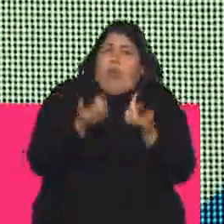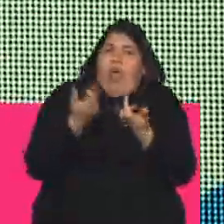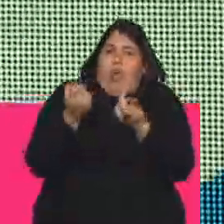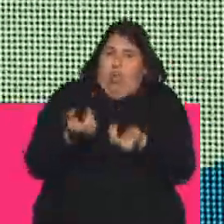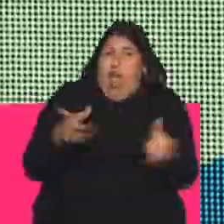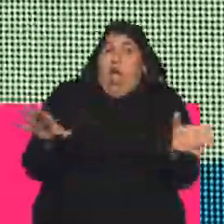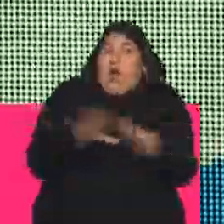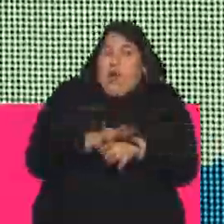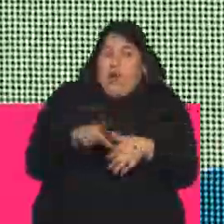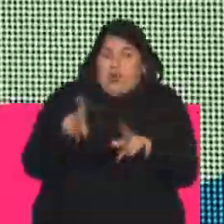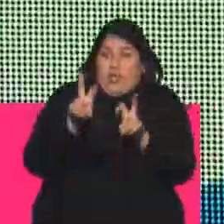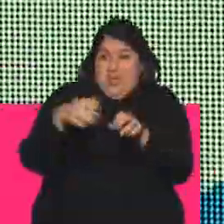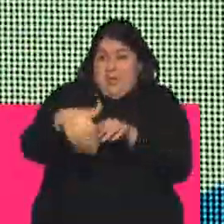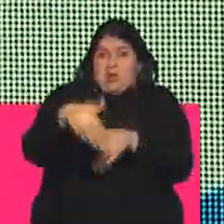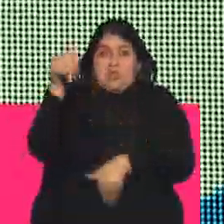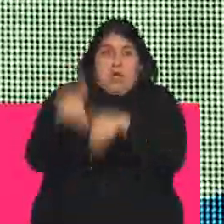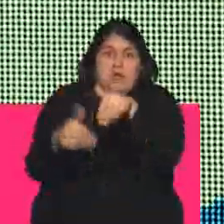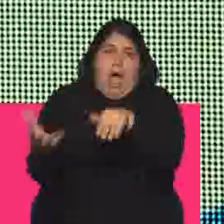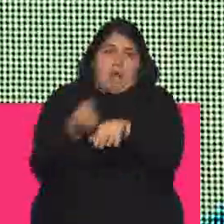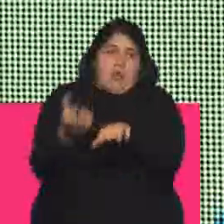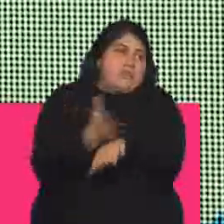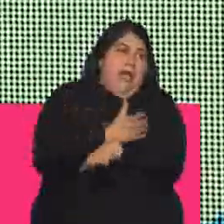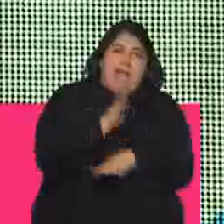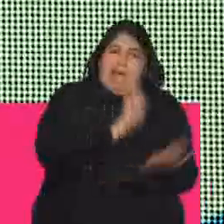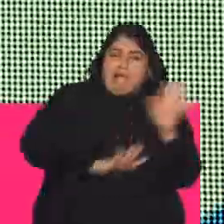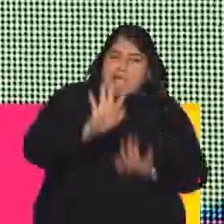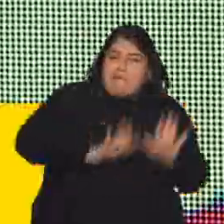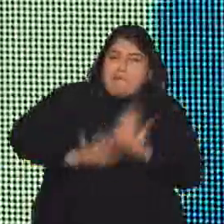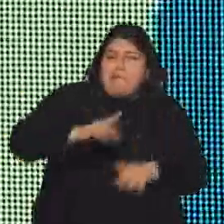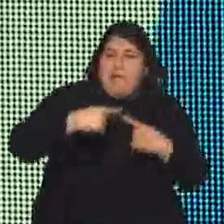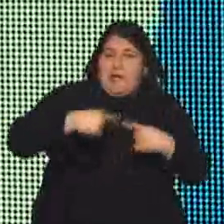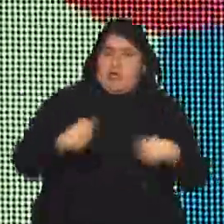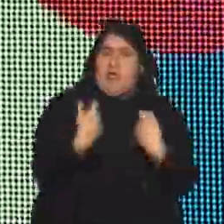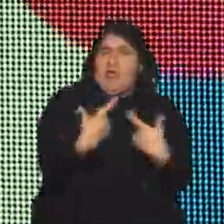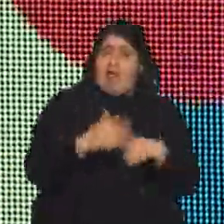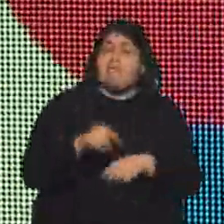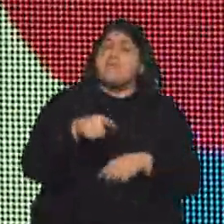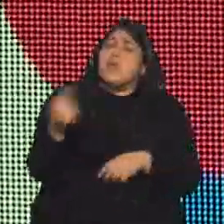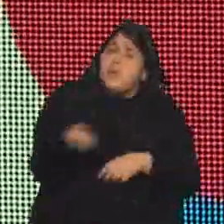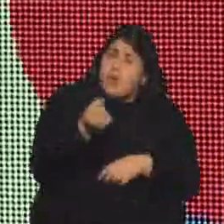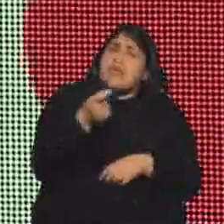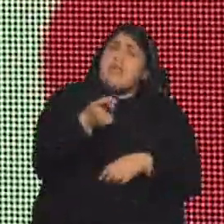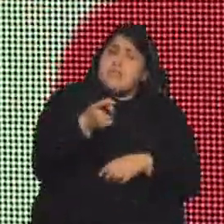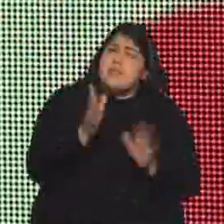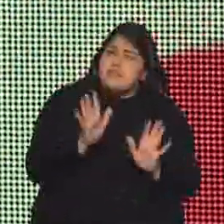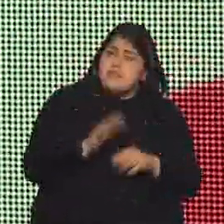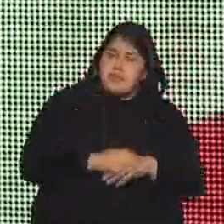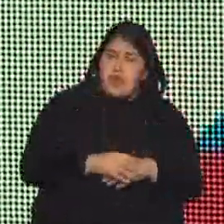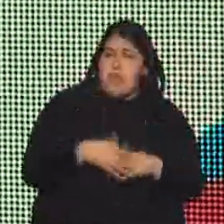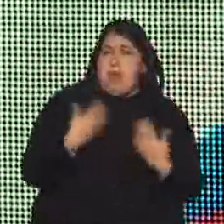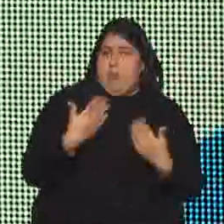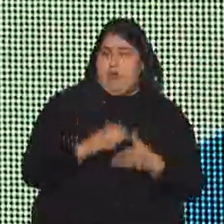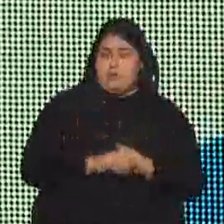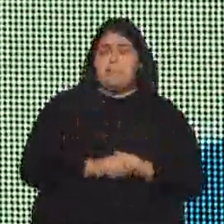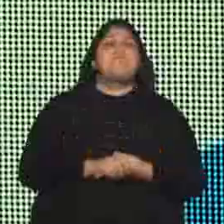justo ahí esto, pero buenísimo, bienvenido todo lo que sea para reactivar el consumo. Está bueno para poder meterlo.